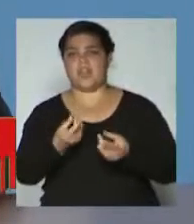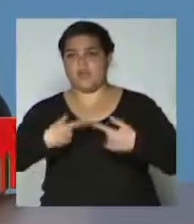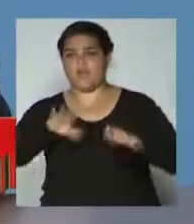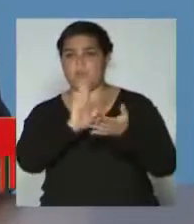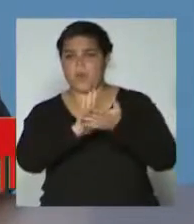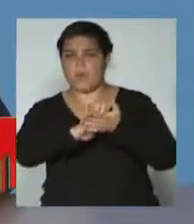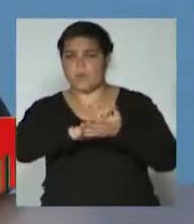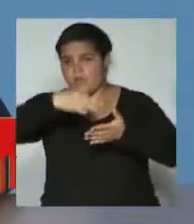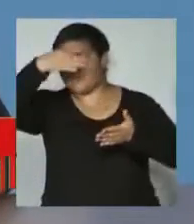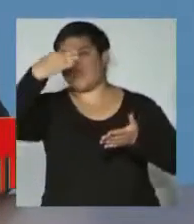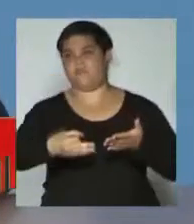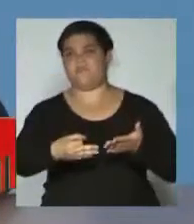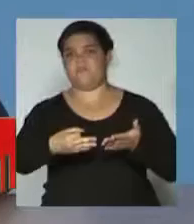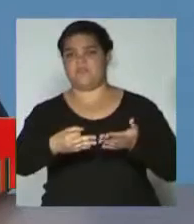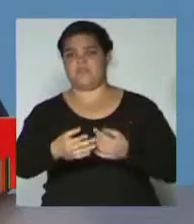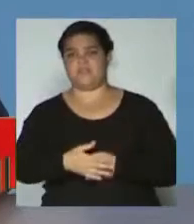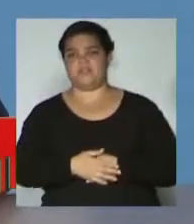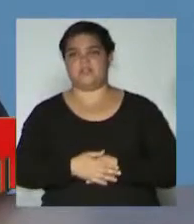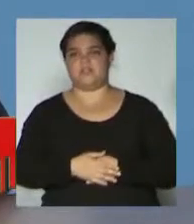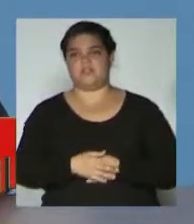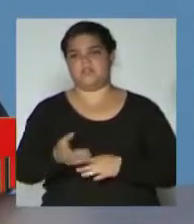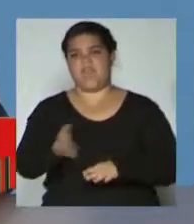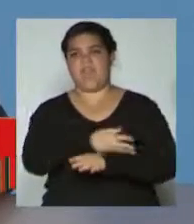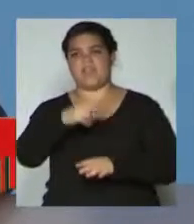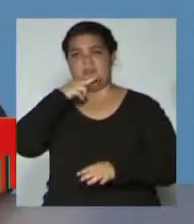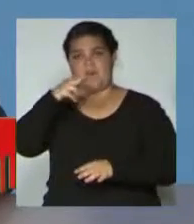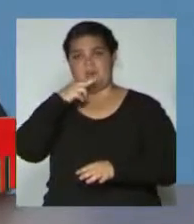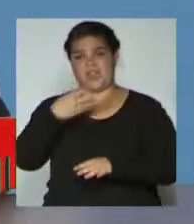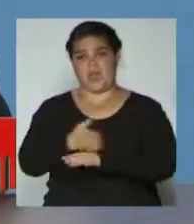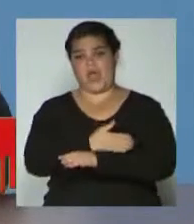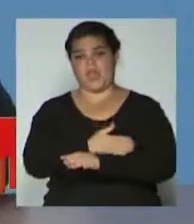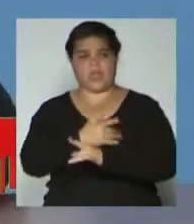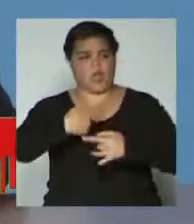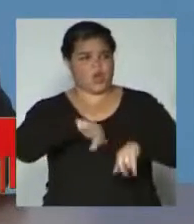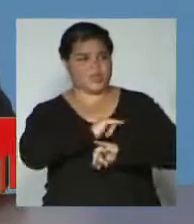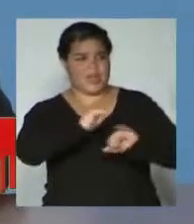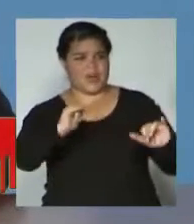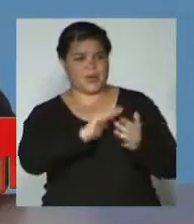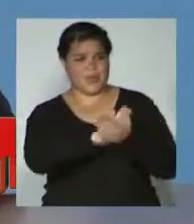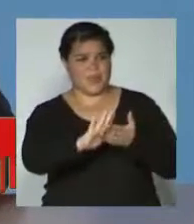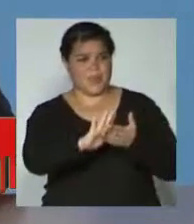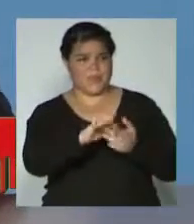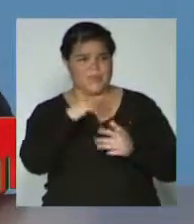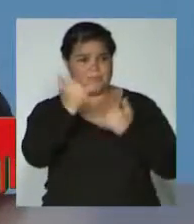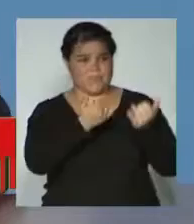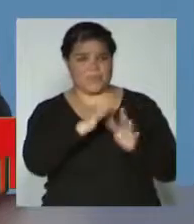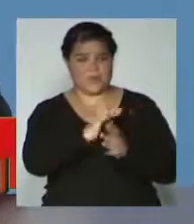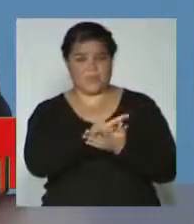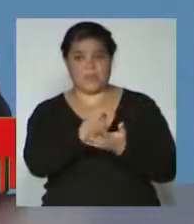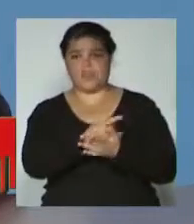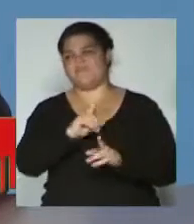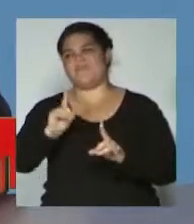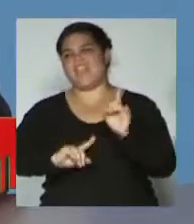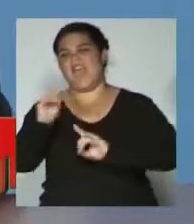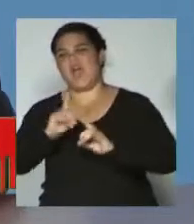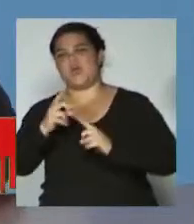concreta antes del próximo viernes. No se puede adelantar nada. Mira, hay muchos temas que tienen que ver con retenciones, hay temas